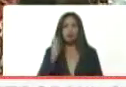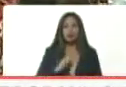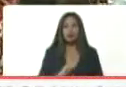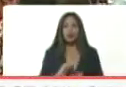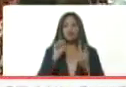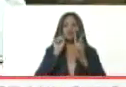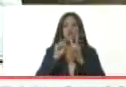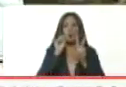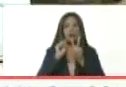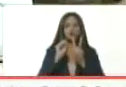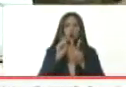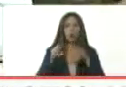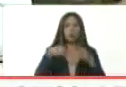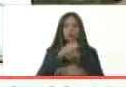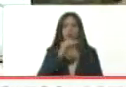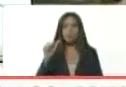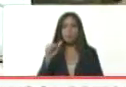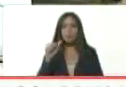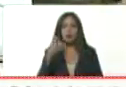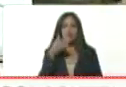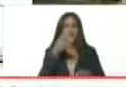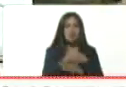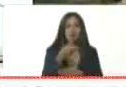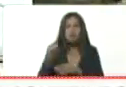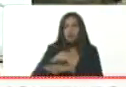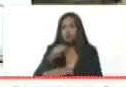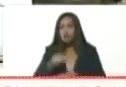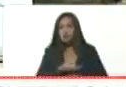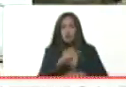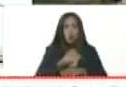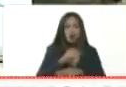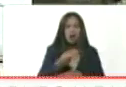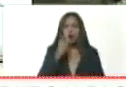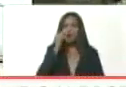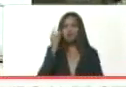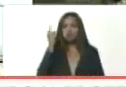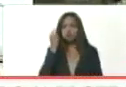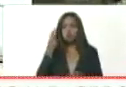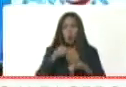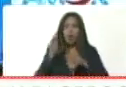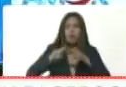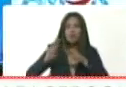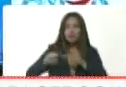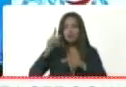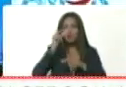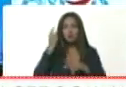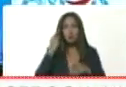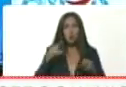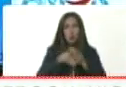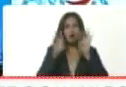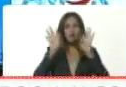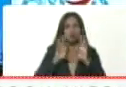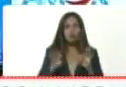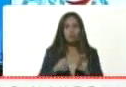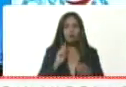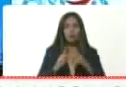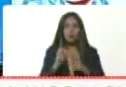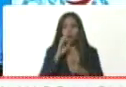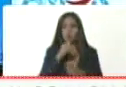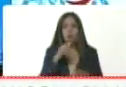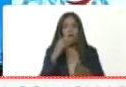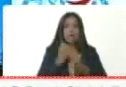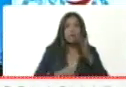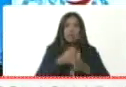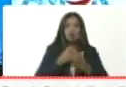somos venezuela las próximas semanas es ir a la búsqueda de aquel muchacho de aquel niño de aquella niña que aún no está inscrito a